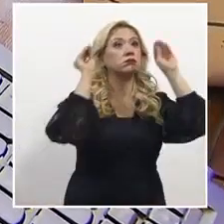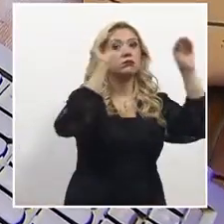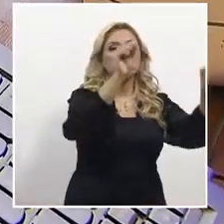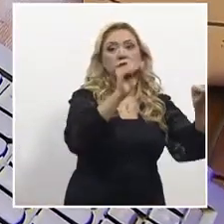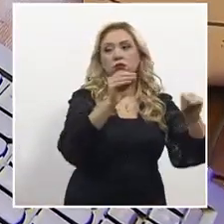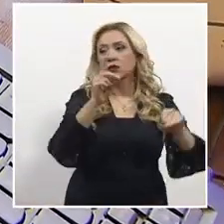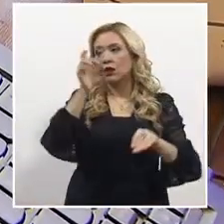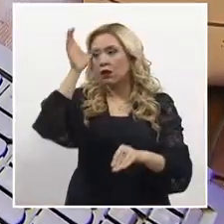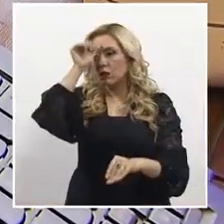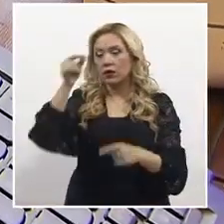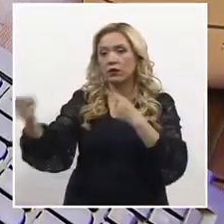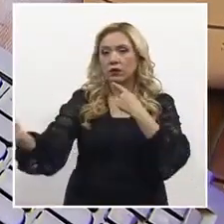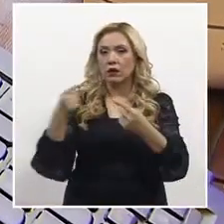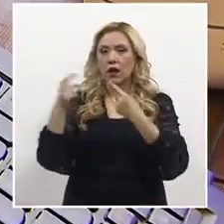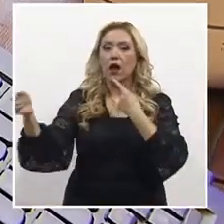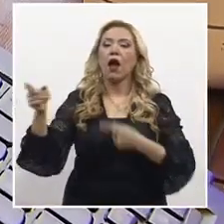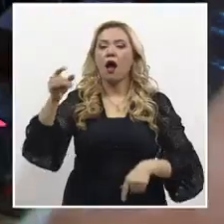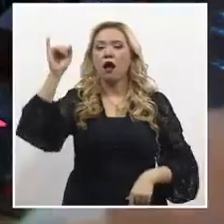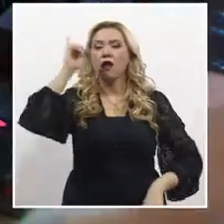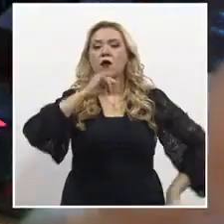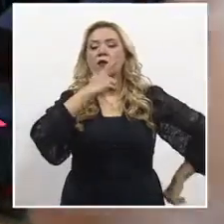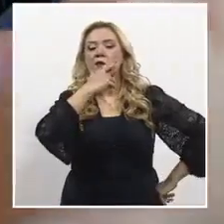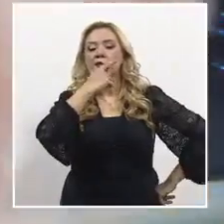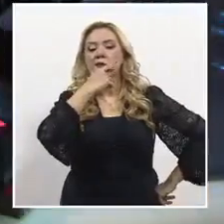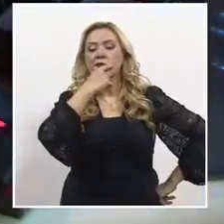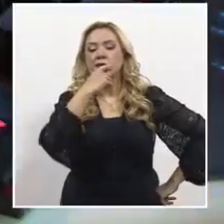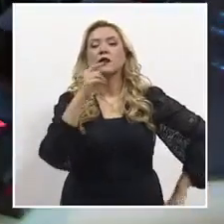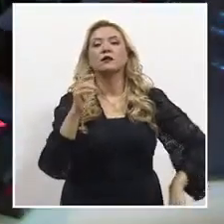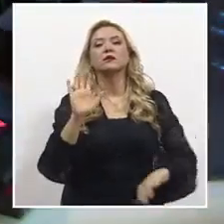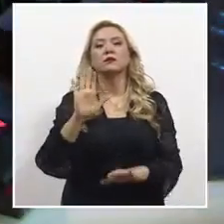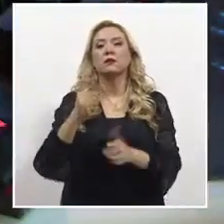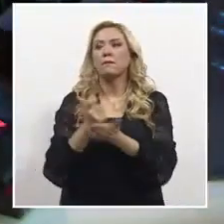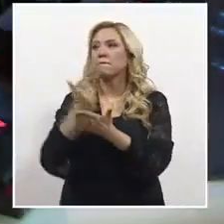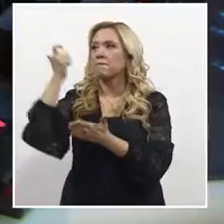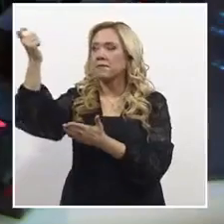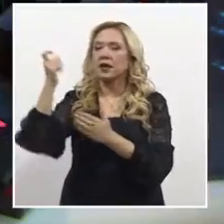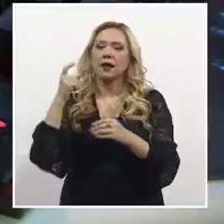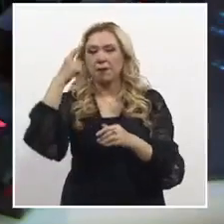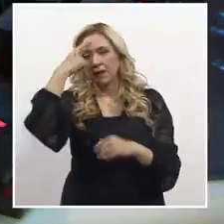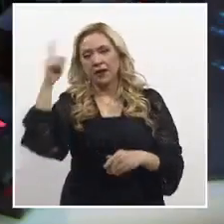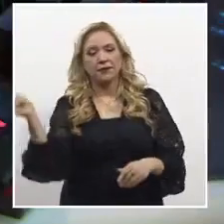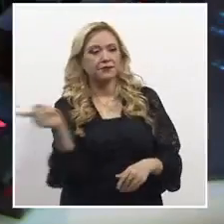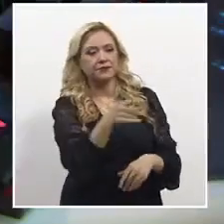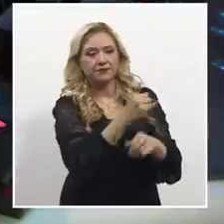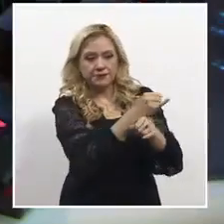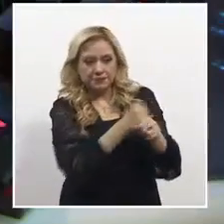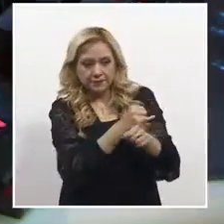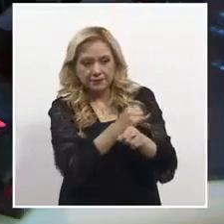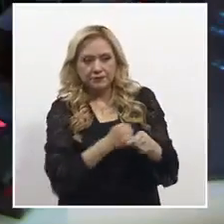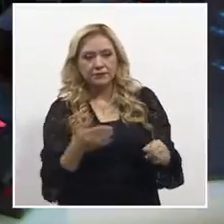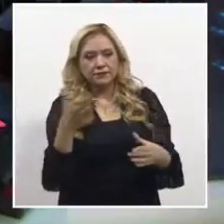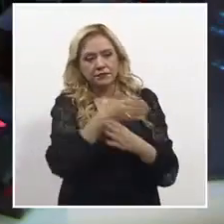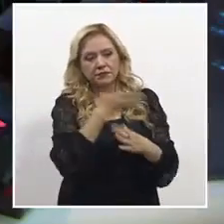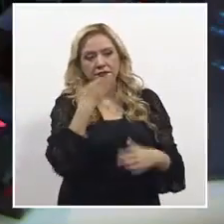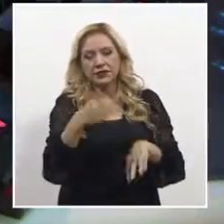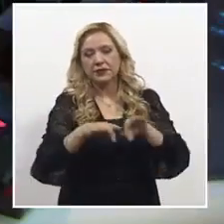previamente acordado. El patrón tendrá la opción de contratar servicios de una unidad de inspección acreditada, entre otras